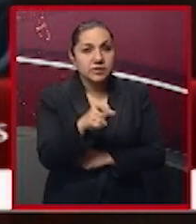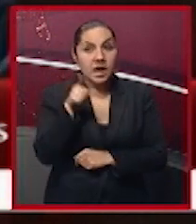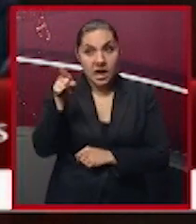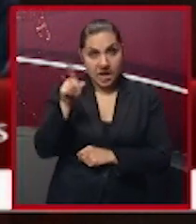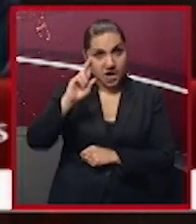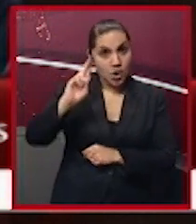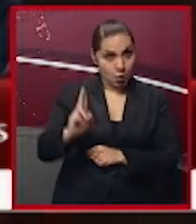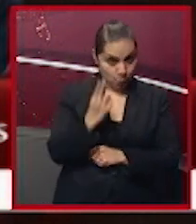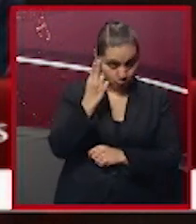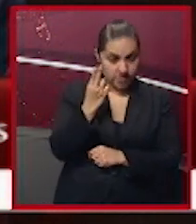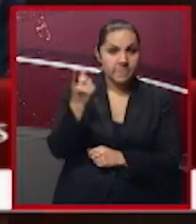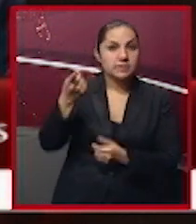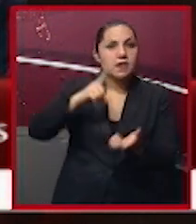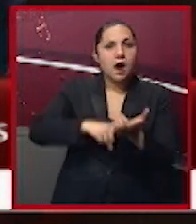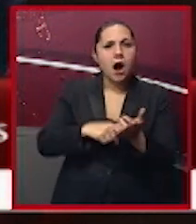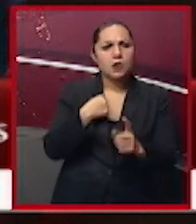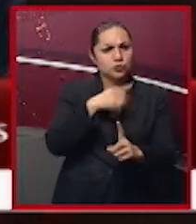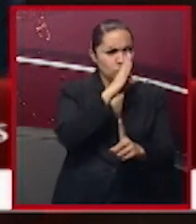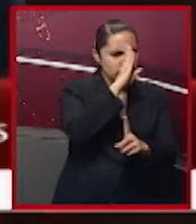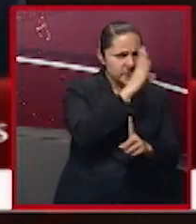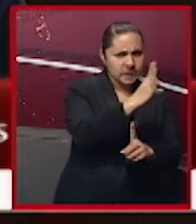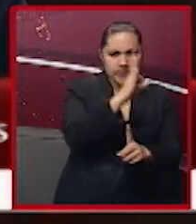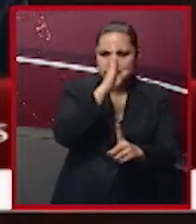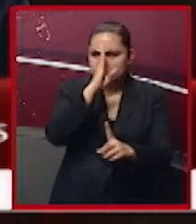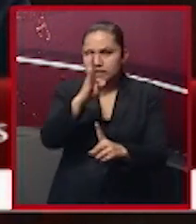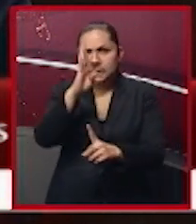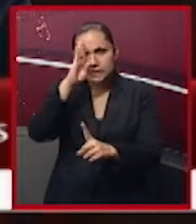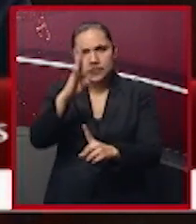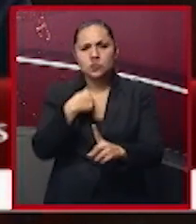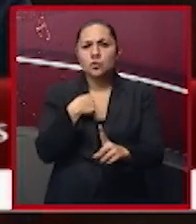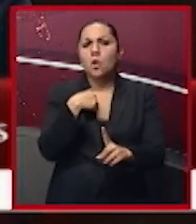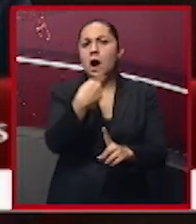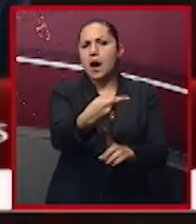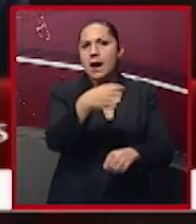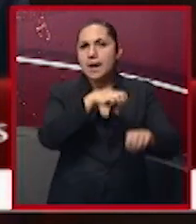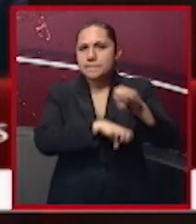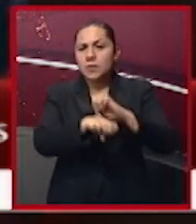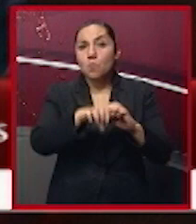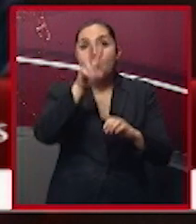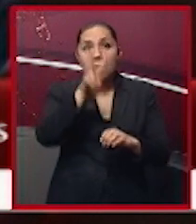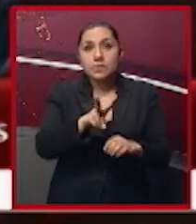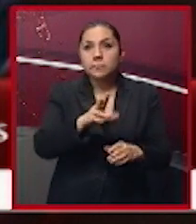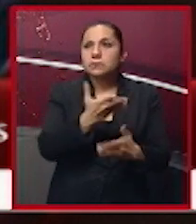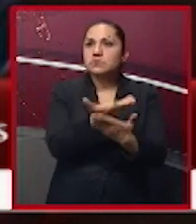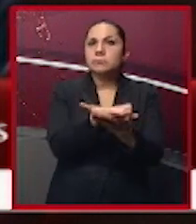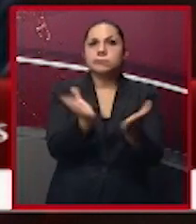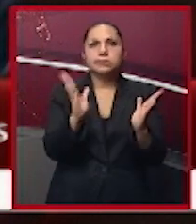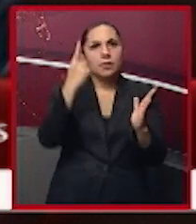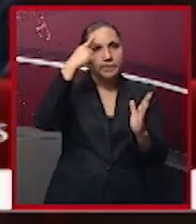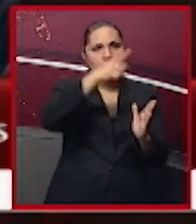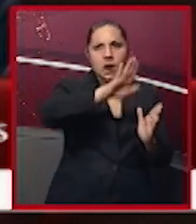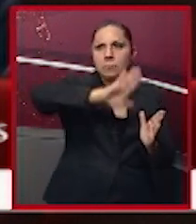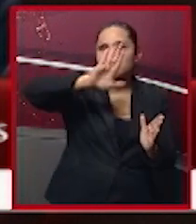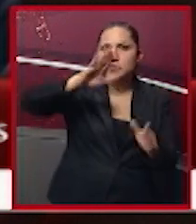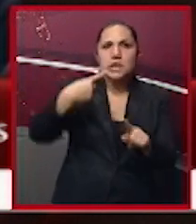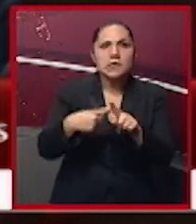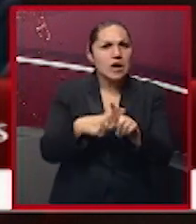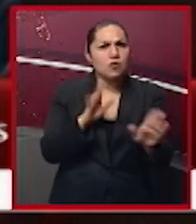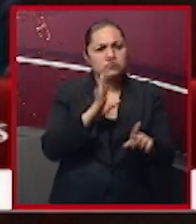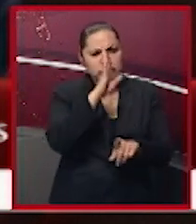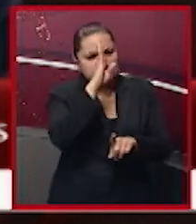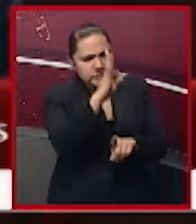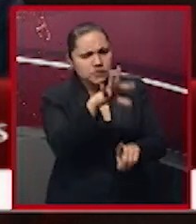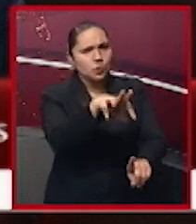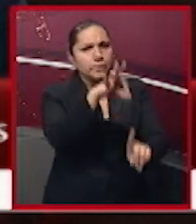vez subcontratan para que empresas fantasmas simulen realizar estos servicios por los cuales